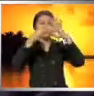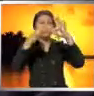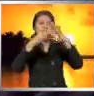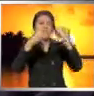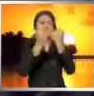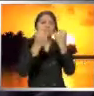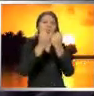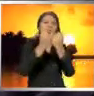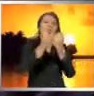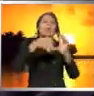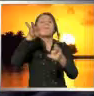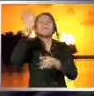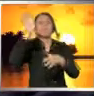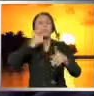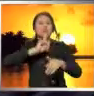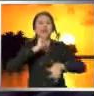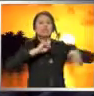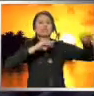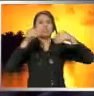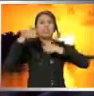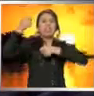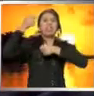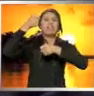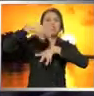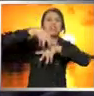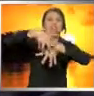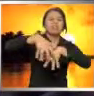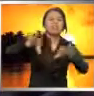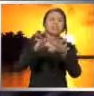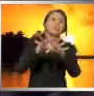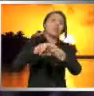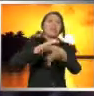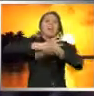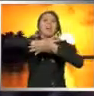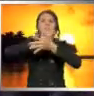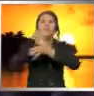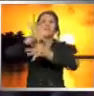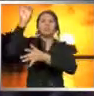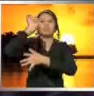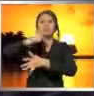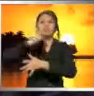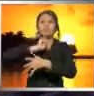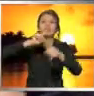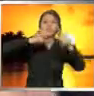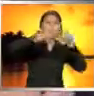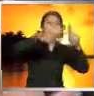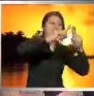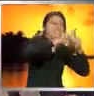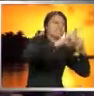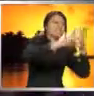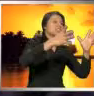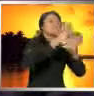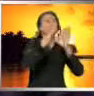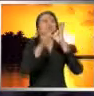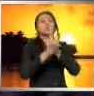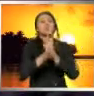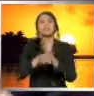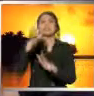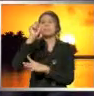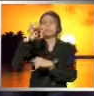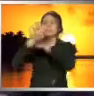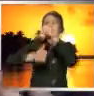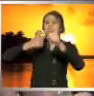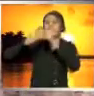y gracias al movimiento de mujeres, sobre la discriminación contra las mujeres en muchos ámbitos. Desde hace más de 20 años se investiga y se